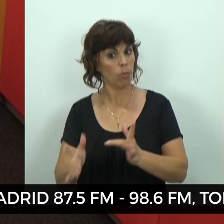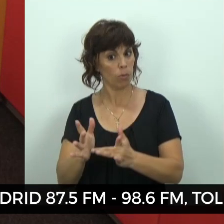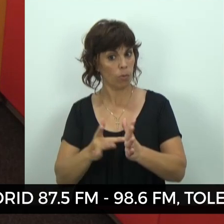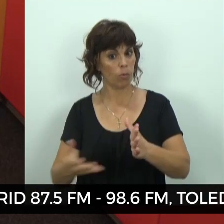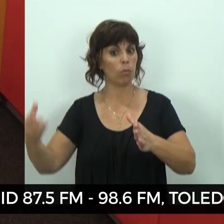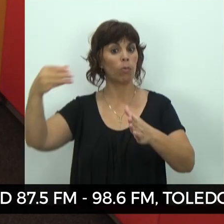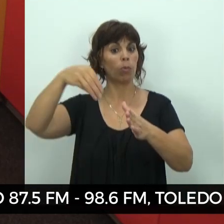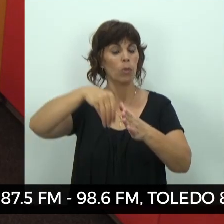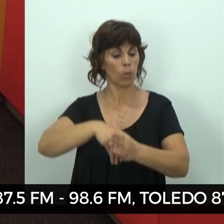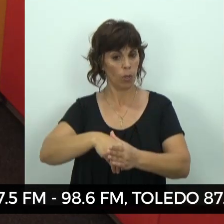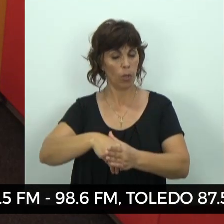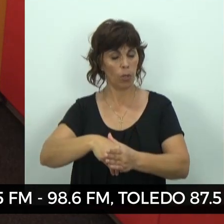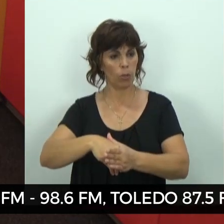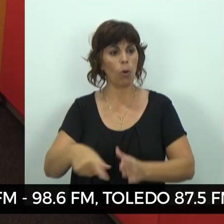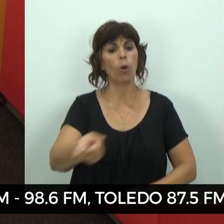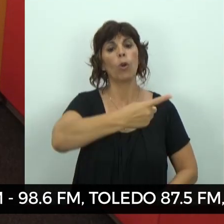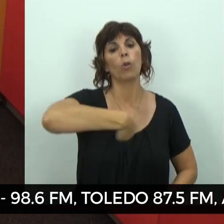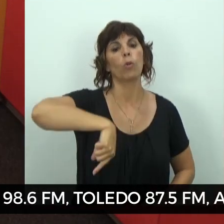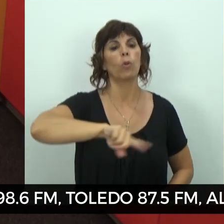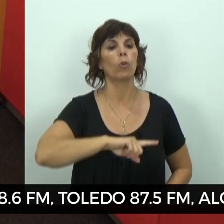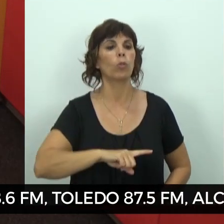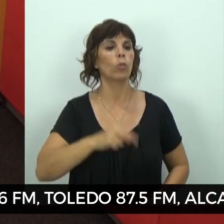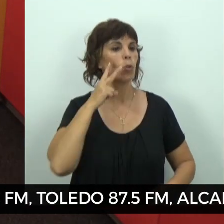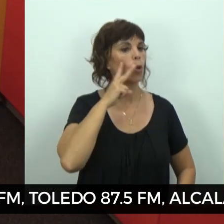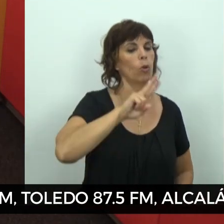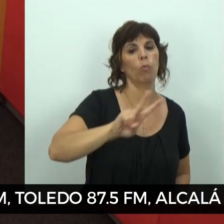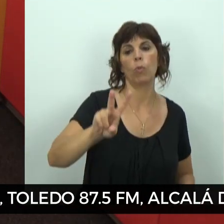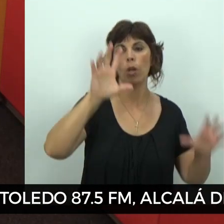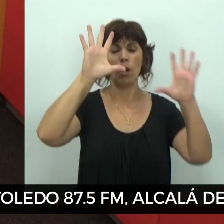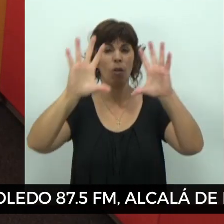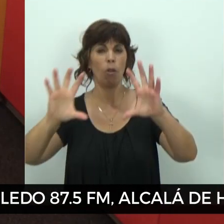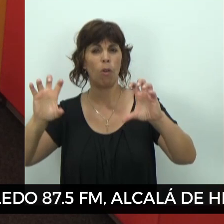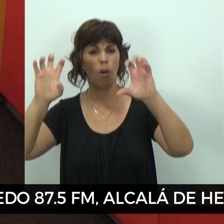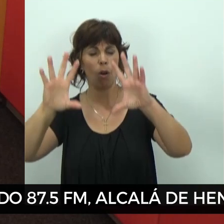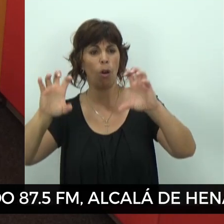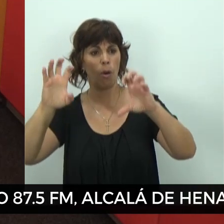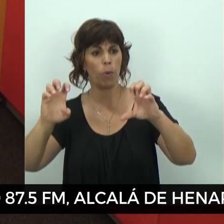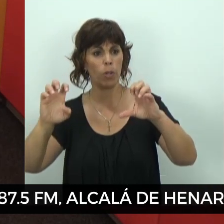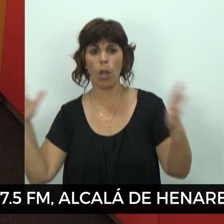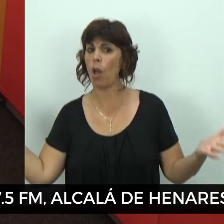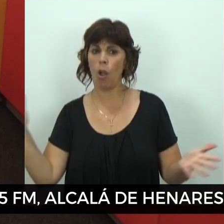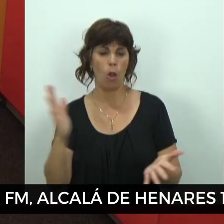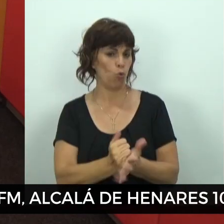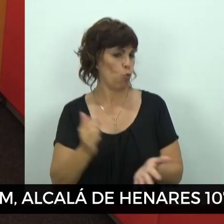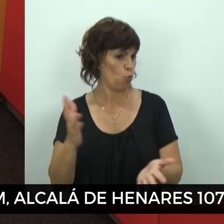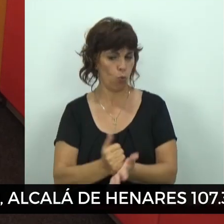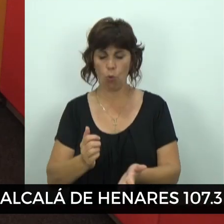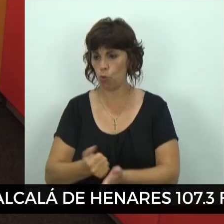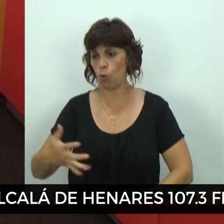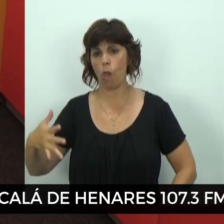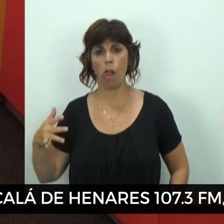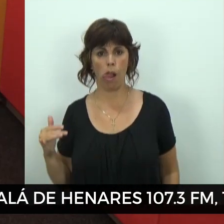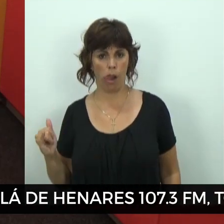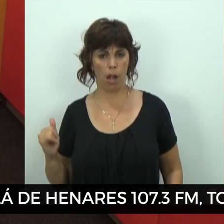aprender, podemos tener todo lo que el ser humano necesita. Al fin y al